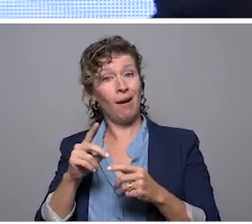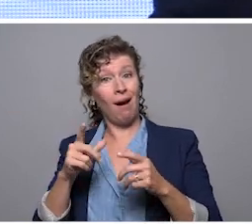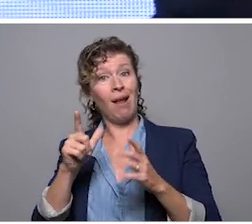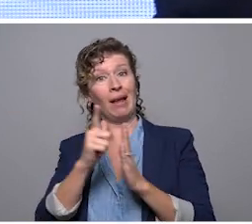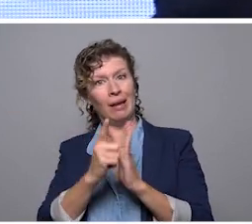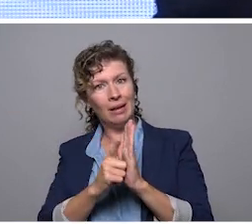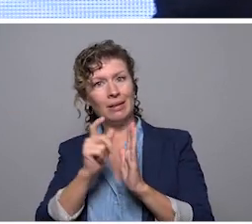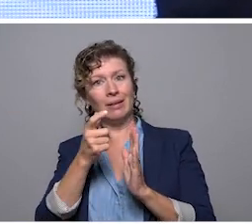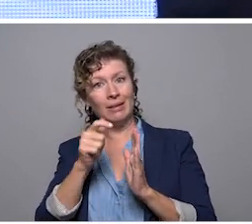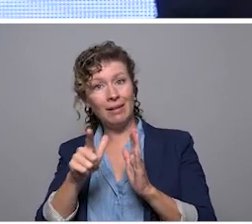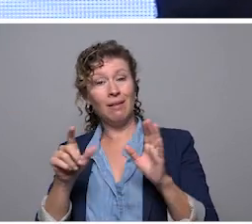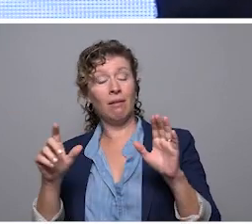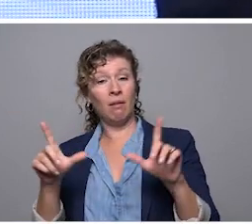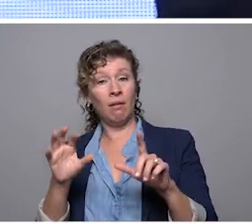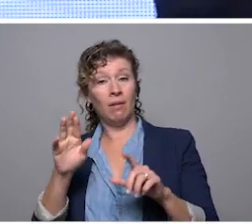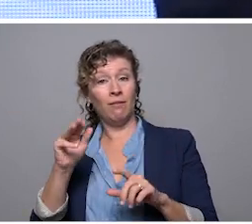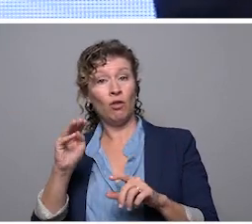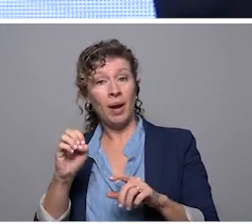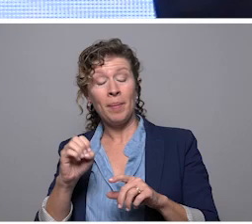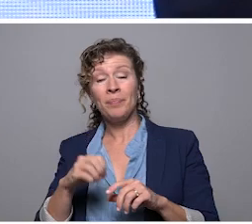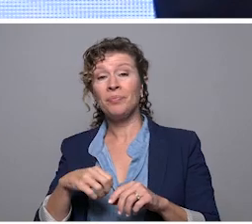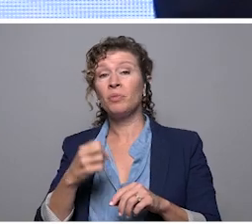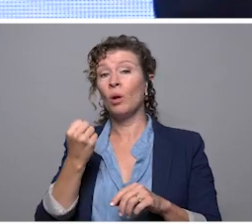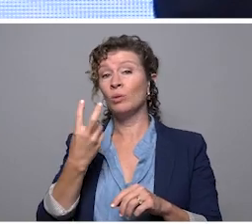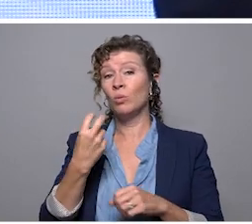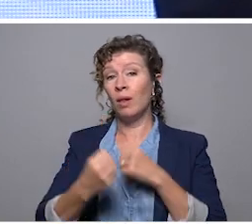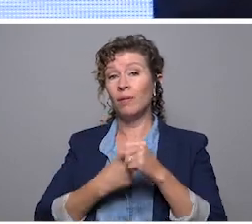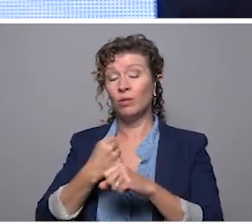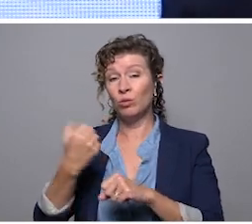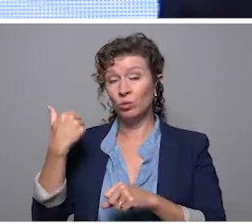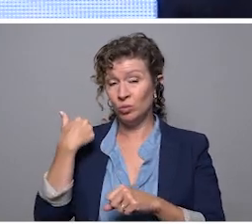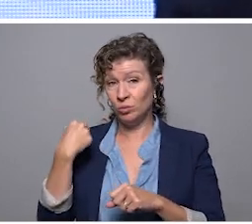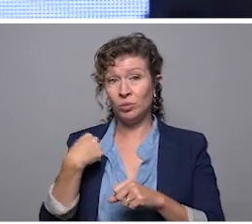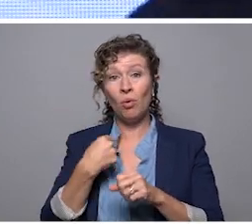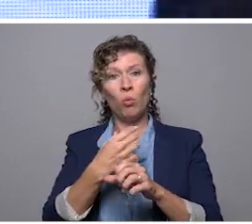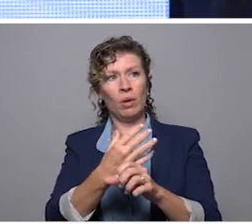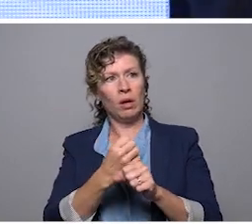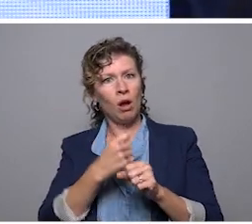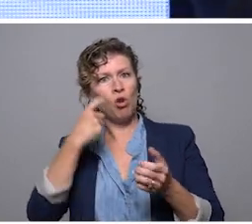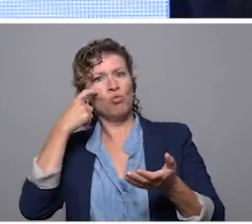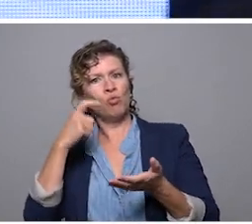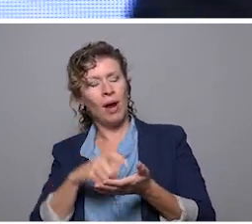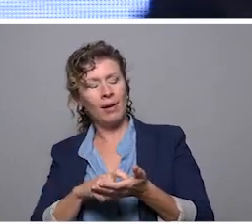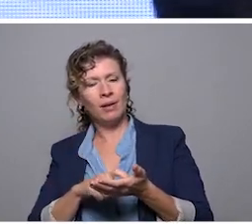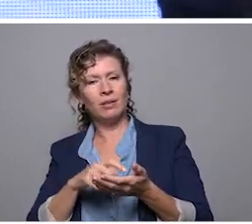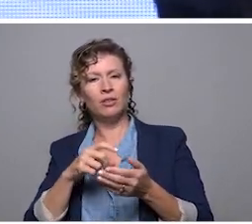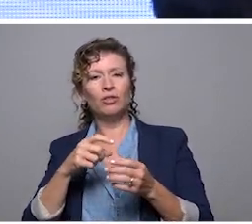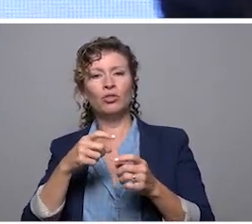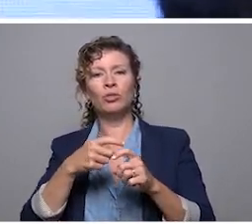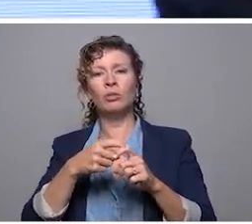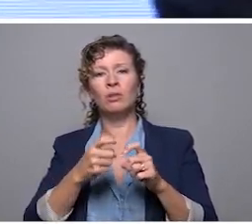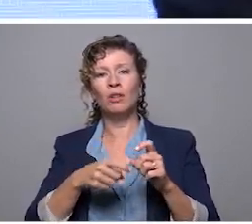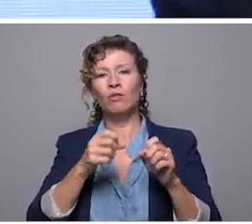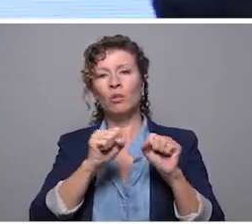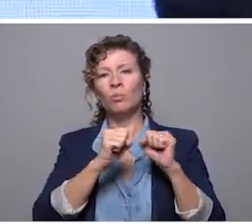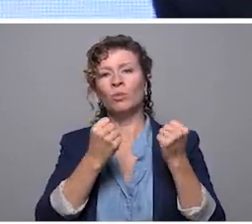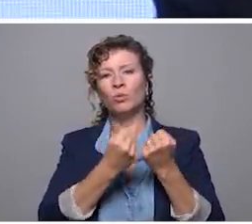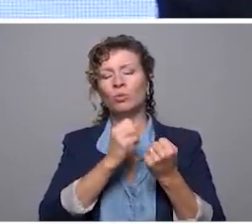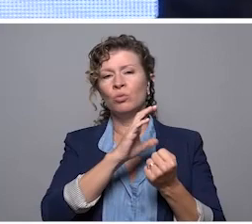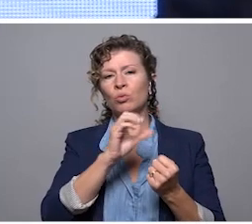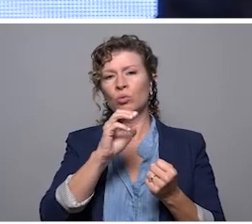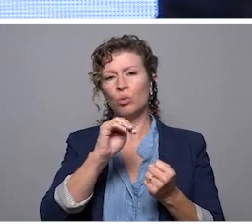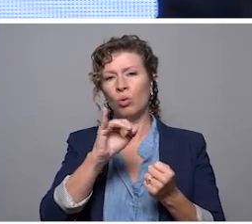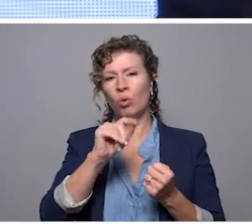12 años logramos que se reconociera la figura Sociedad Financiera comunitaria que es el derecho de los